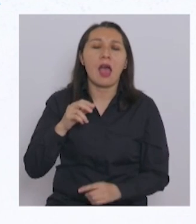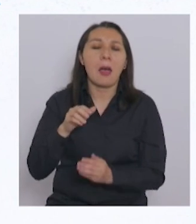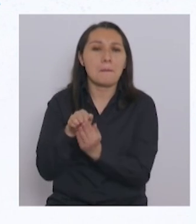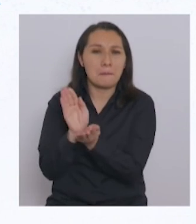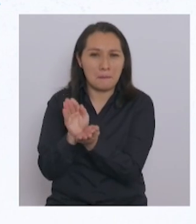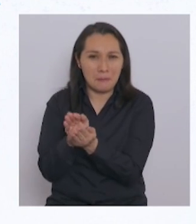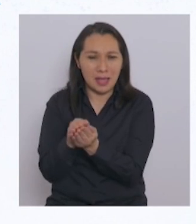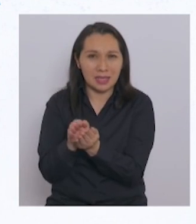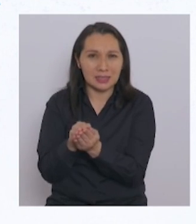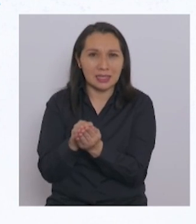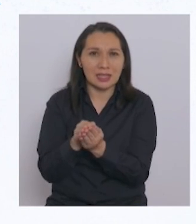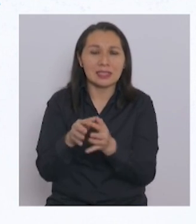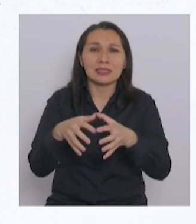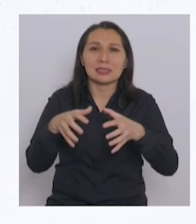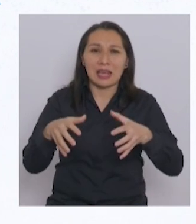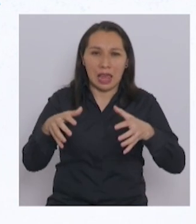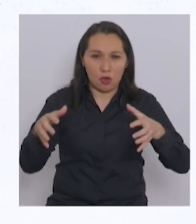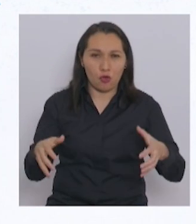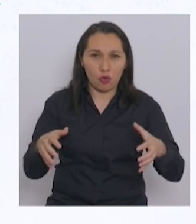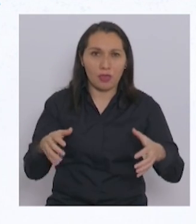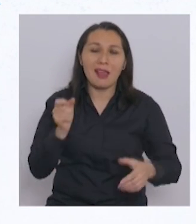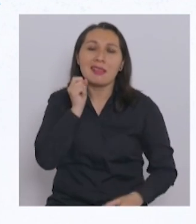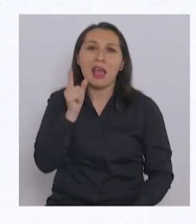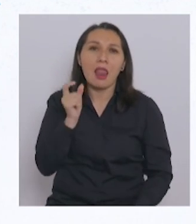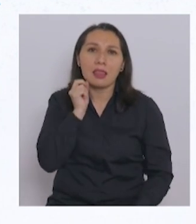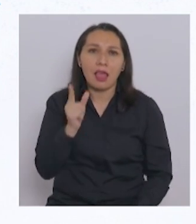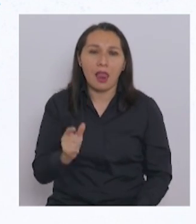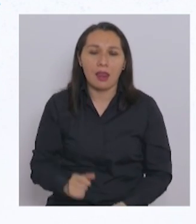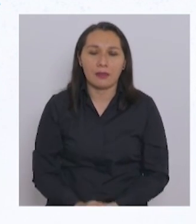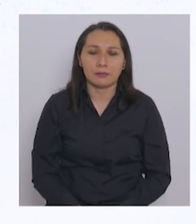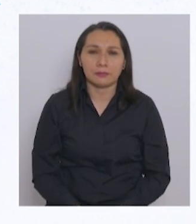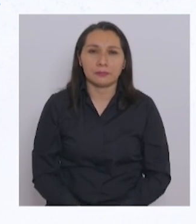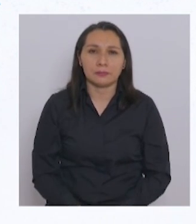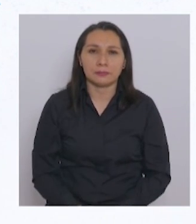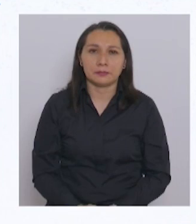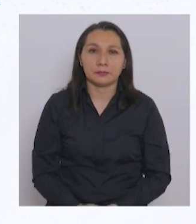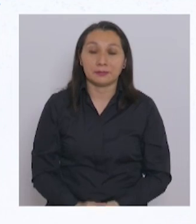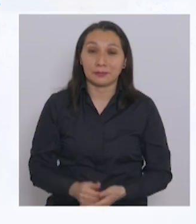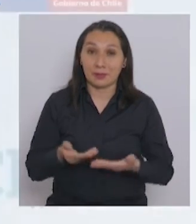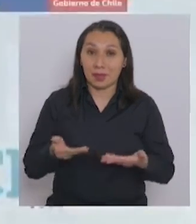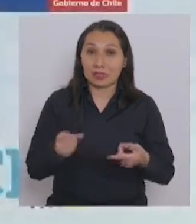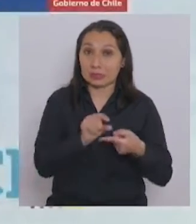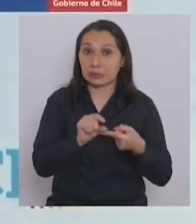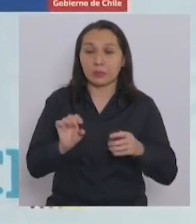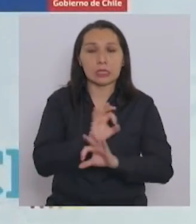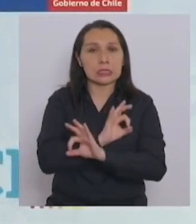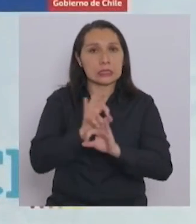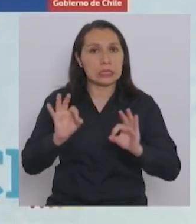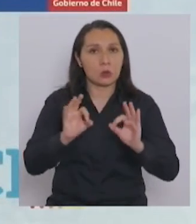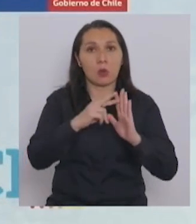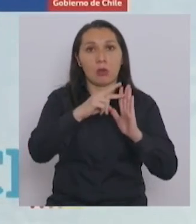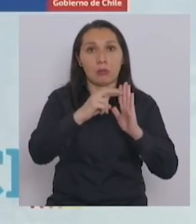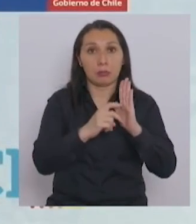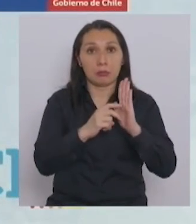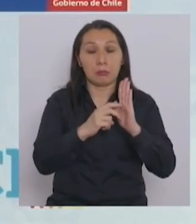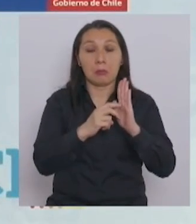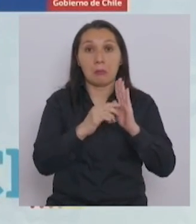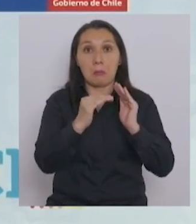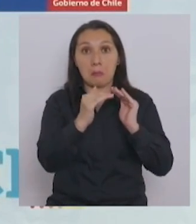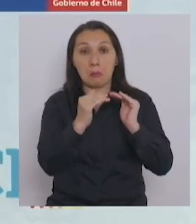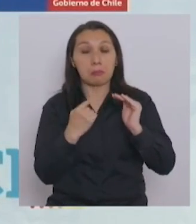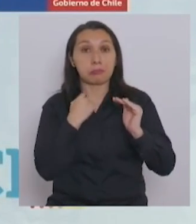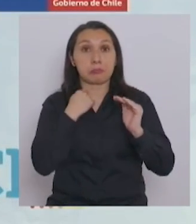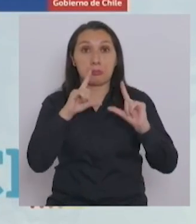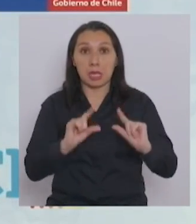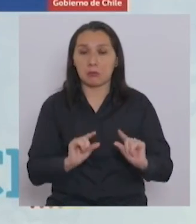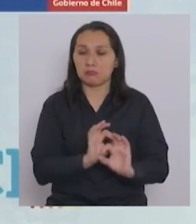Mejillones, Sierra Gorda y Taltal. Esta semana ninguna comuna retrocede de fase en el país.